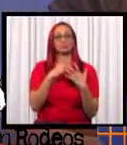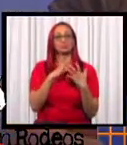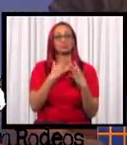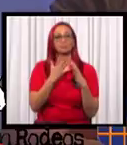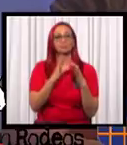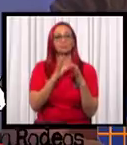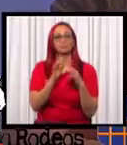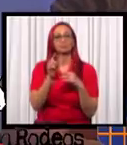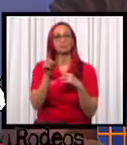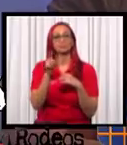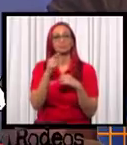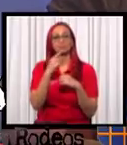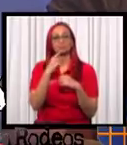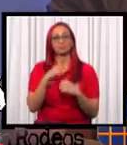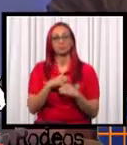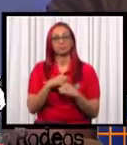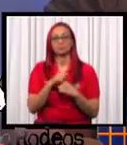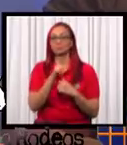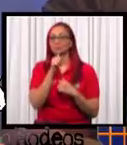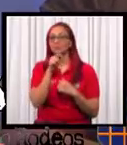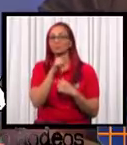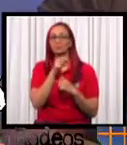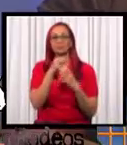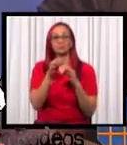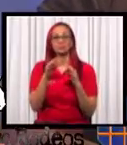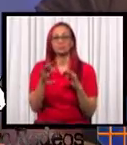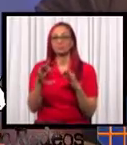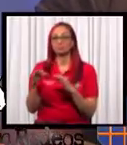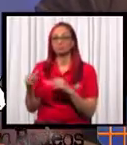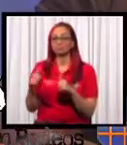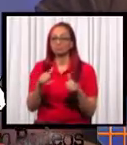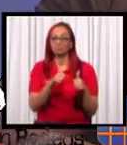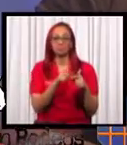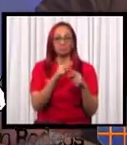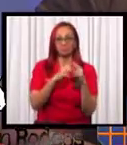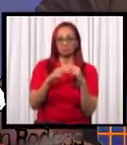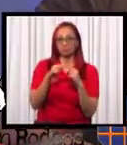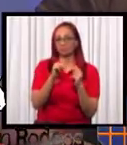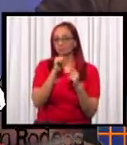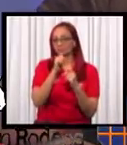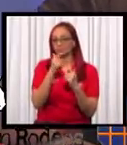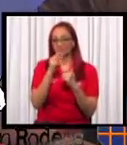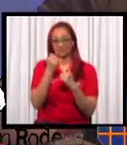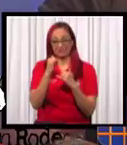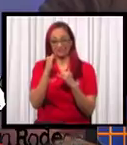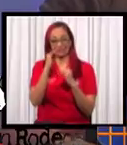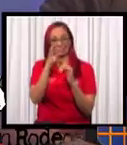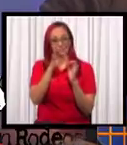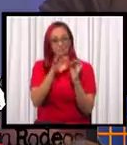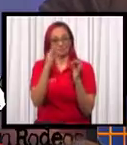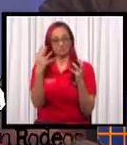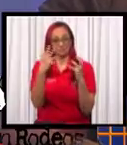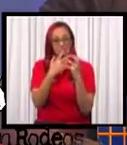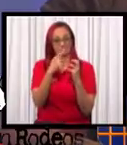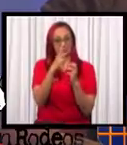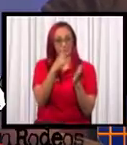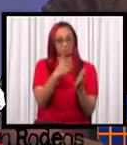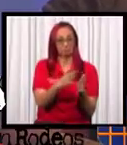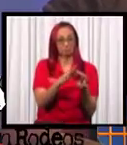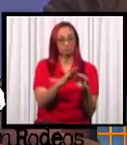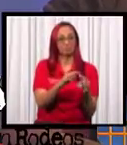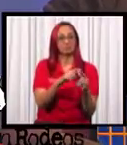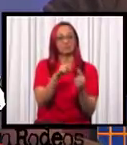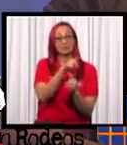digan. Ya no es un tratado bilateral donde se puede negociar, simple y sencillamente si Costa Rica se adhiere, tenemos que hacer lo que ellos digan